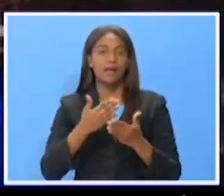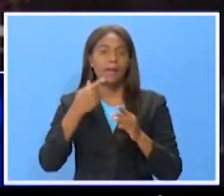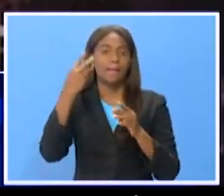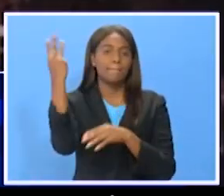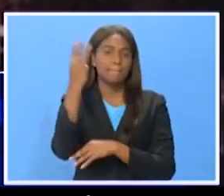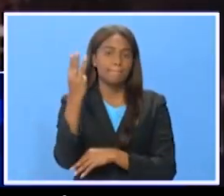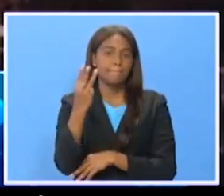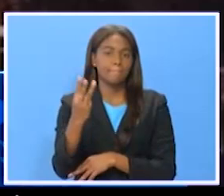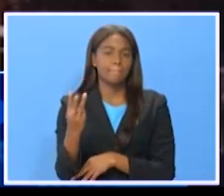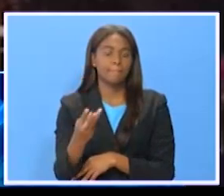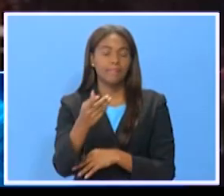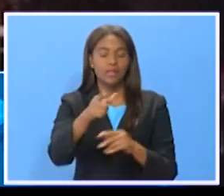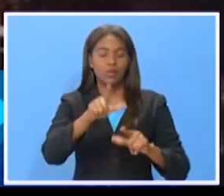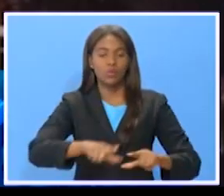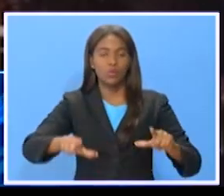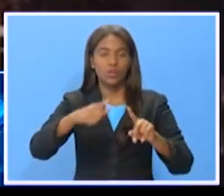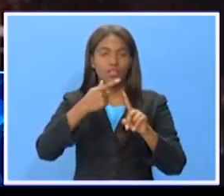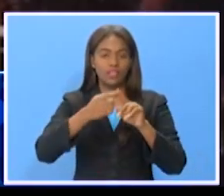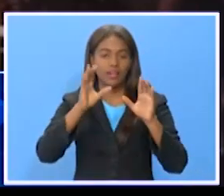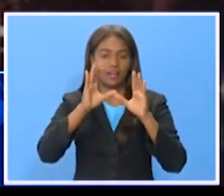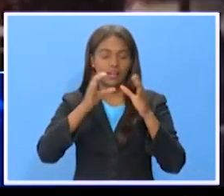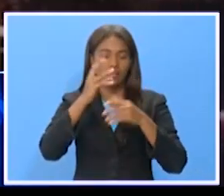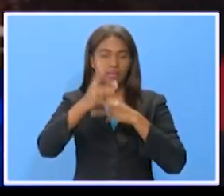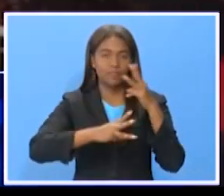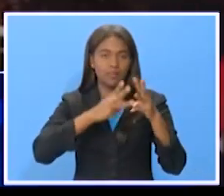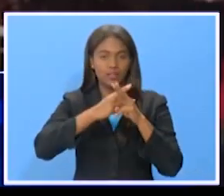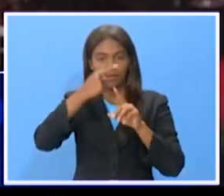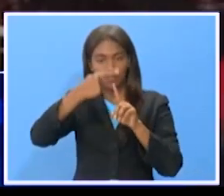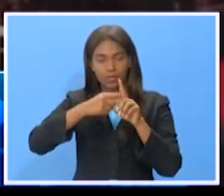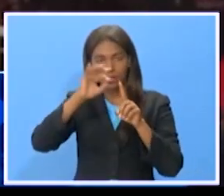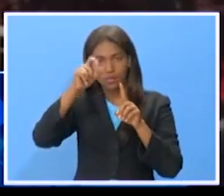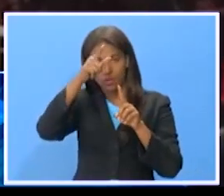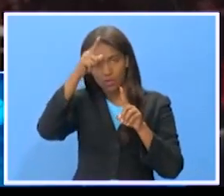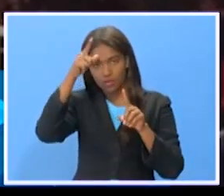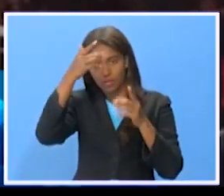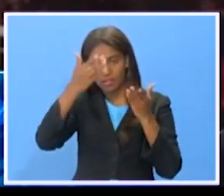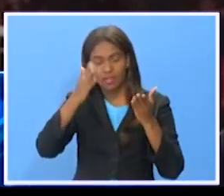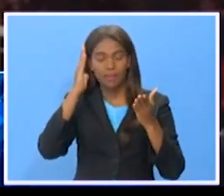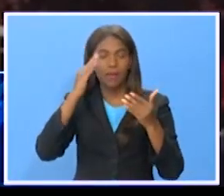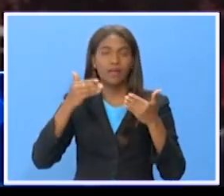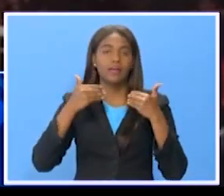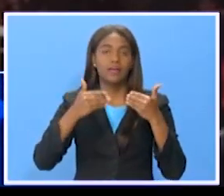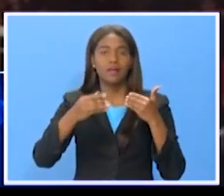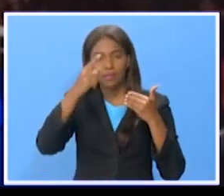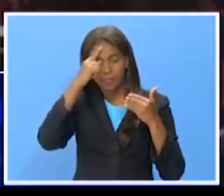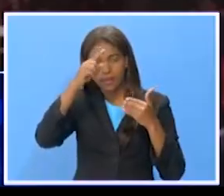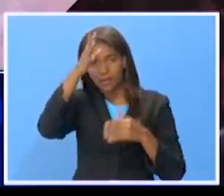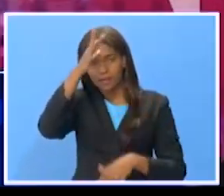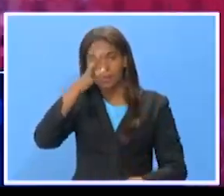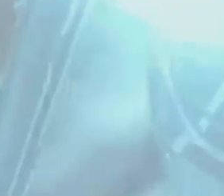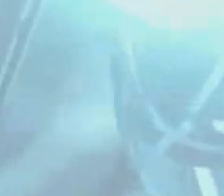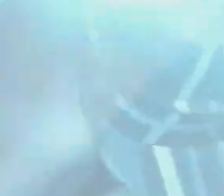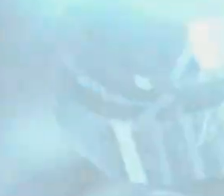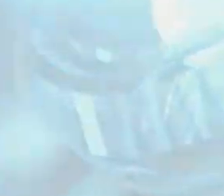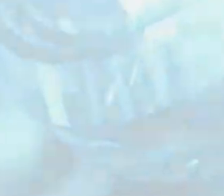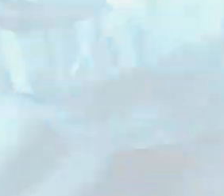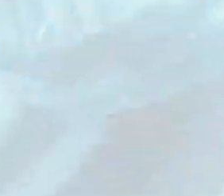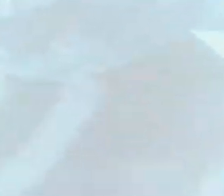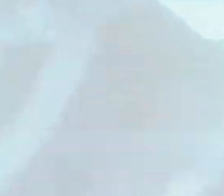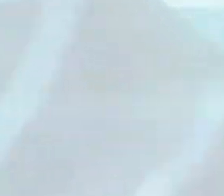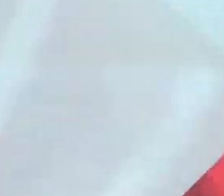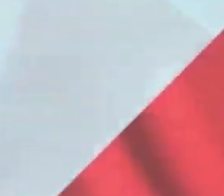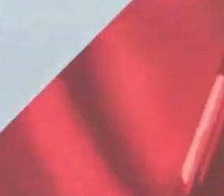miércoles en un establecimiento de clase mundial, y en el mes de julio la temporada estará dedicada a los padres.